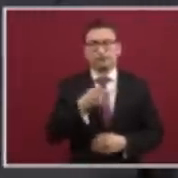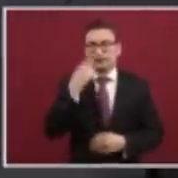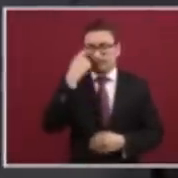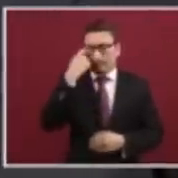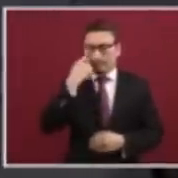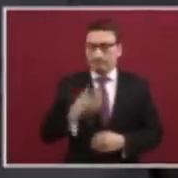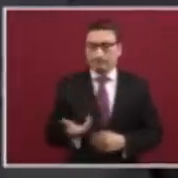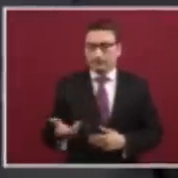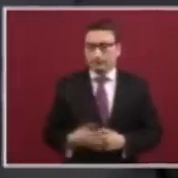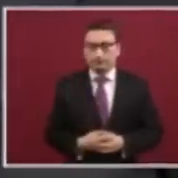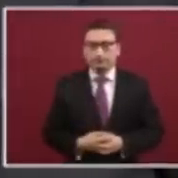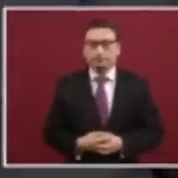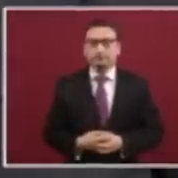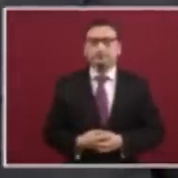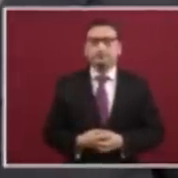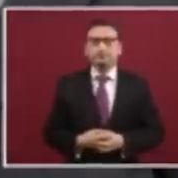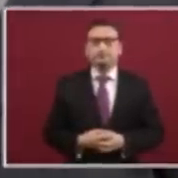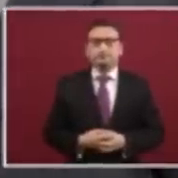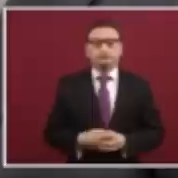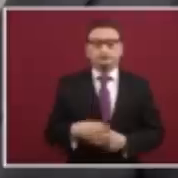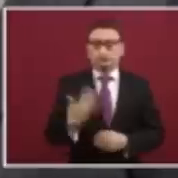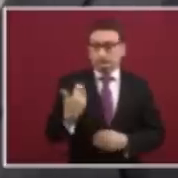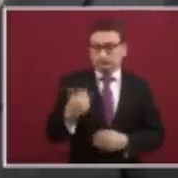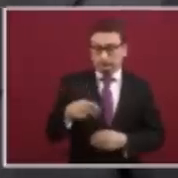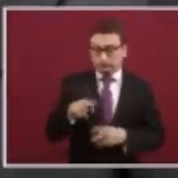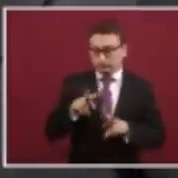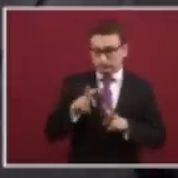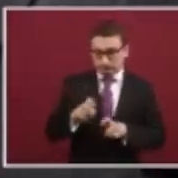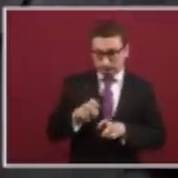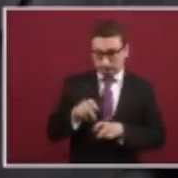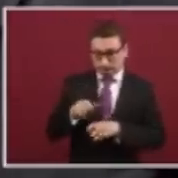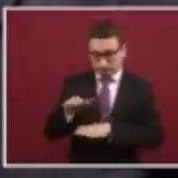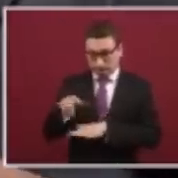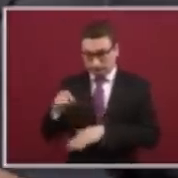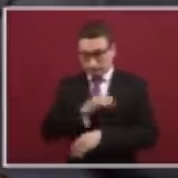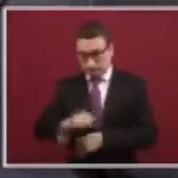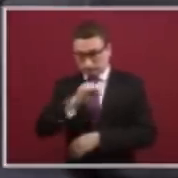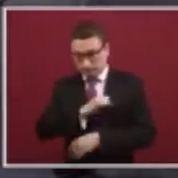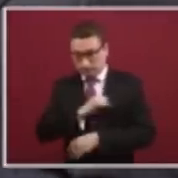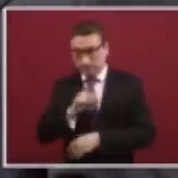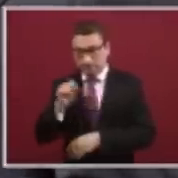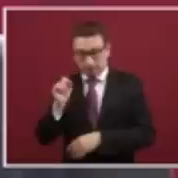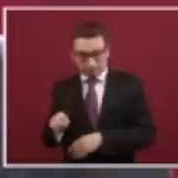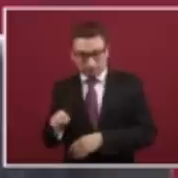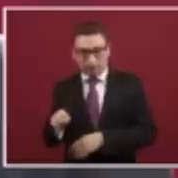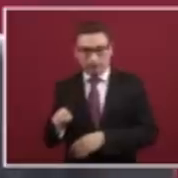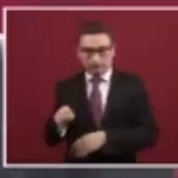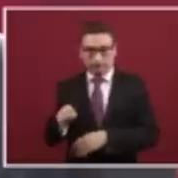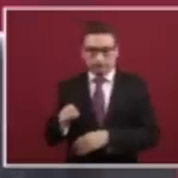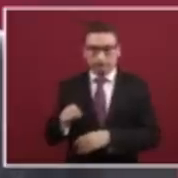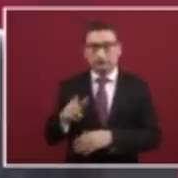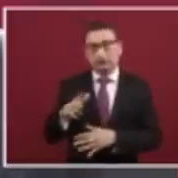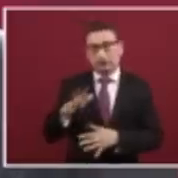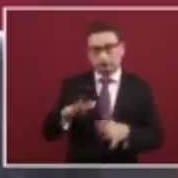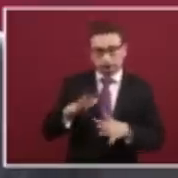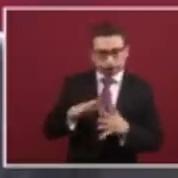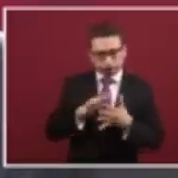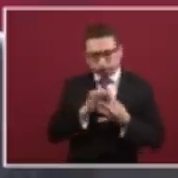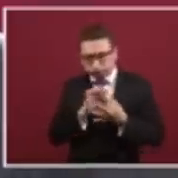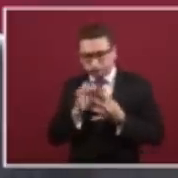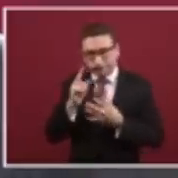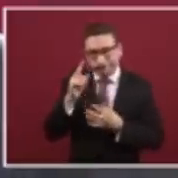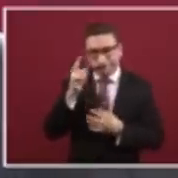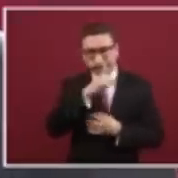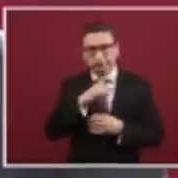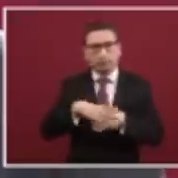como el tema de salud, que es complejo porque